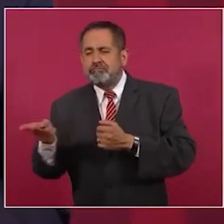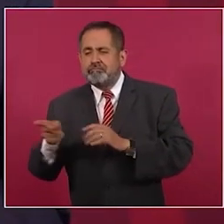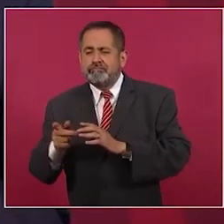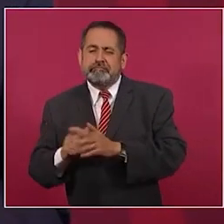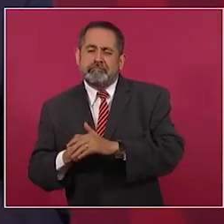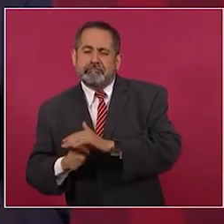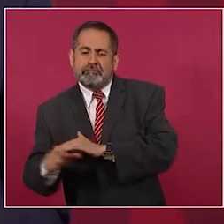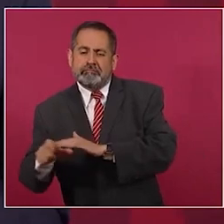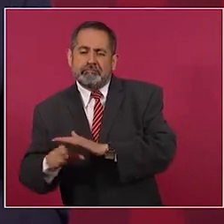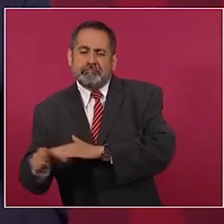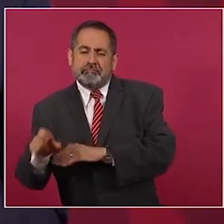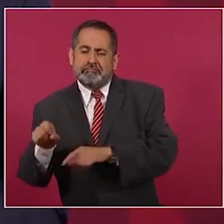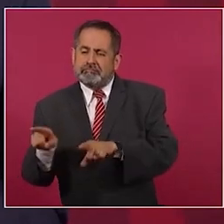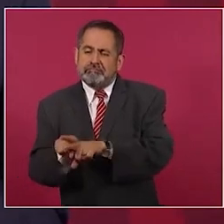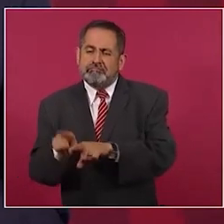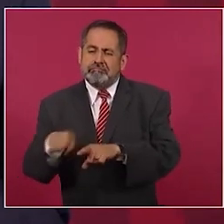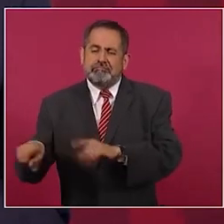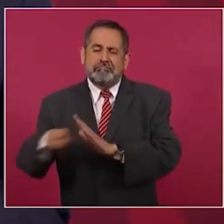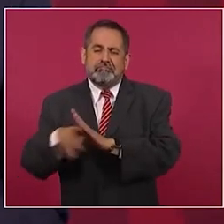medios,